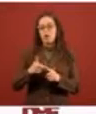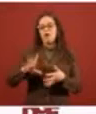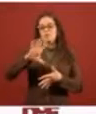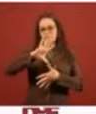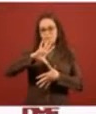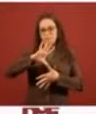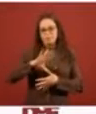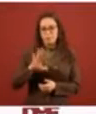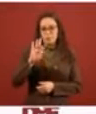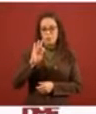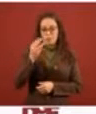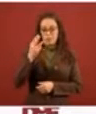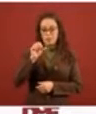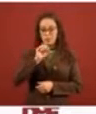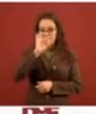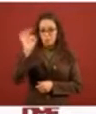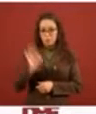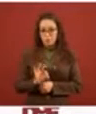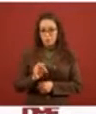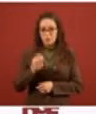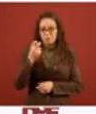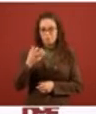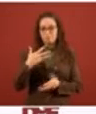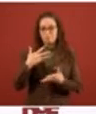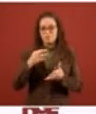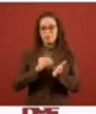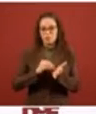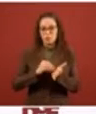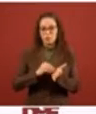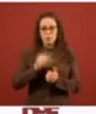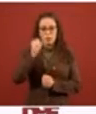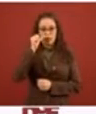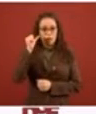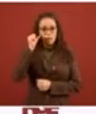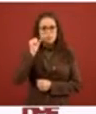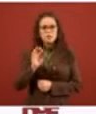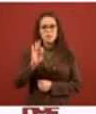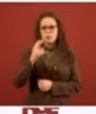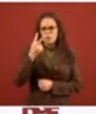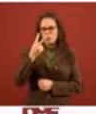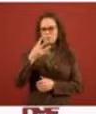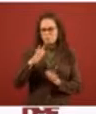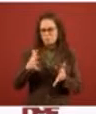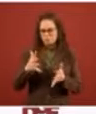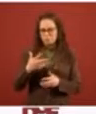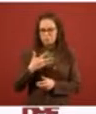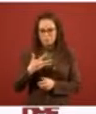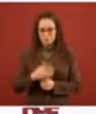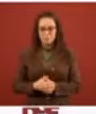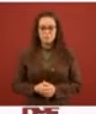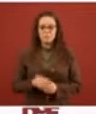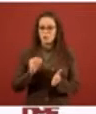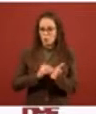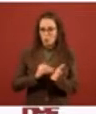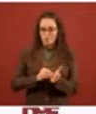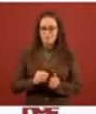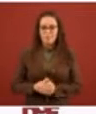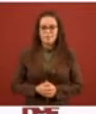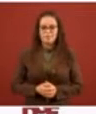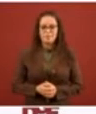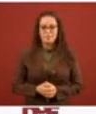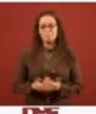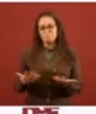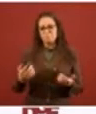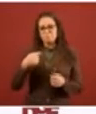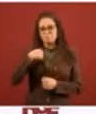del 43% de los casos, siendo que ayer andaba en el 42% aproximadamente, y pues creo estamos